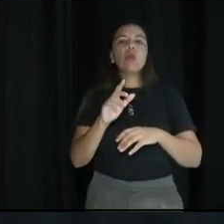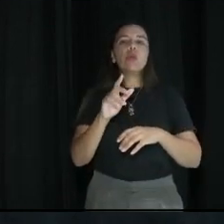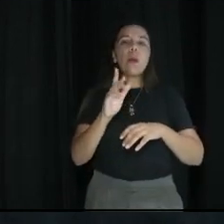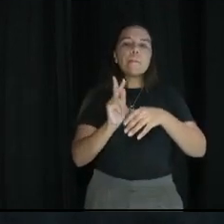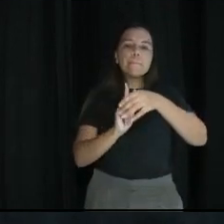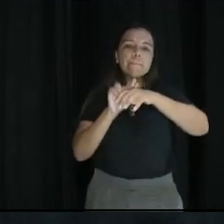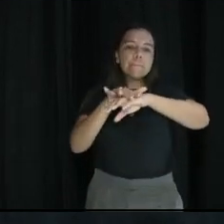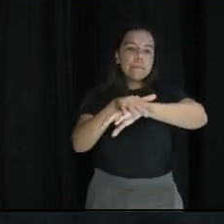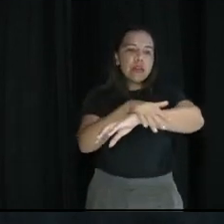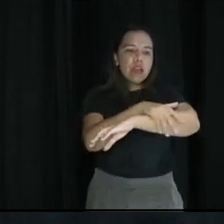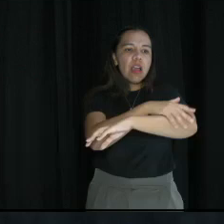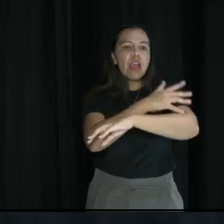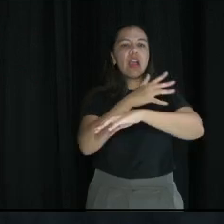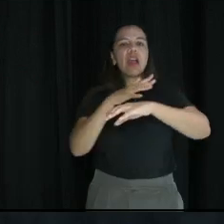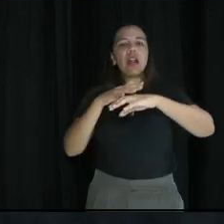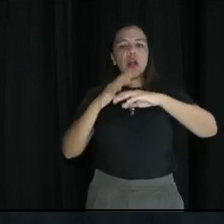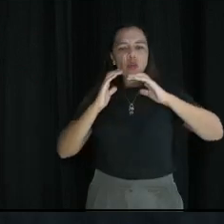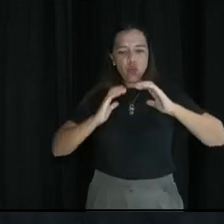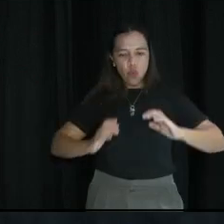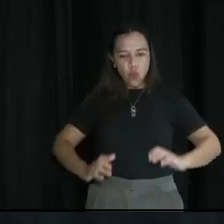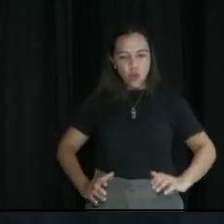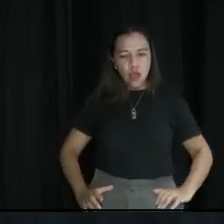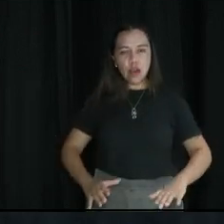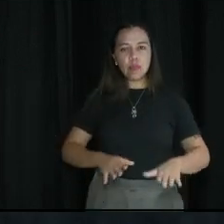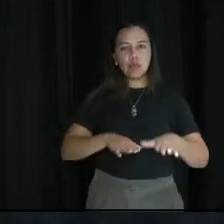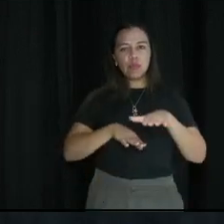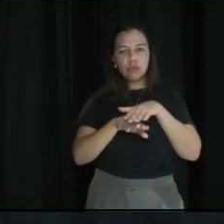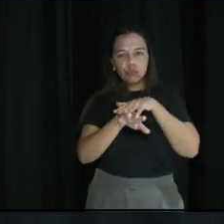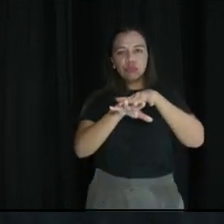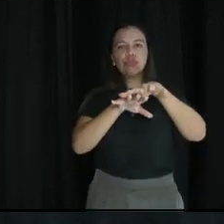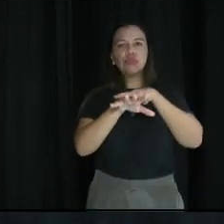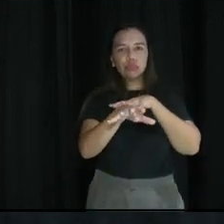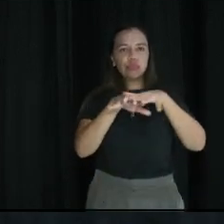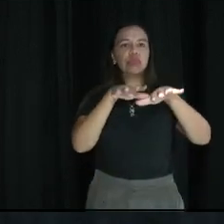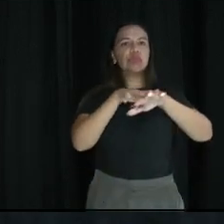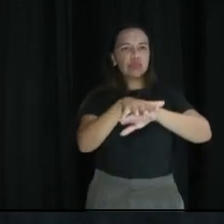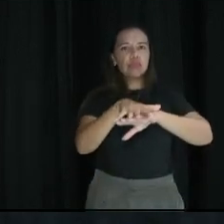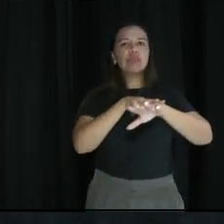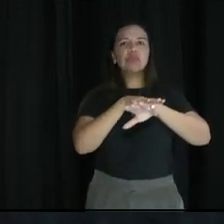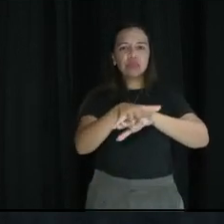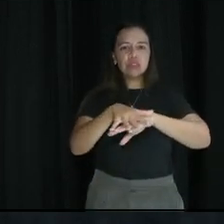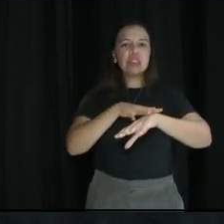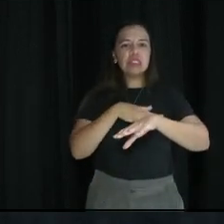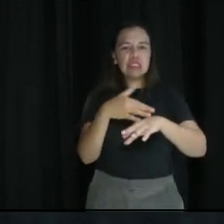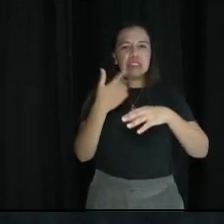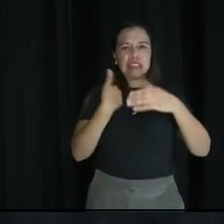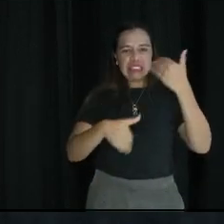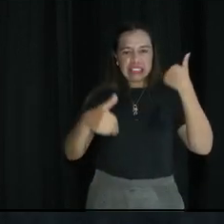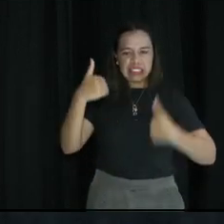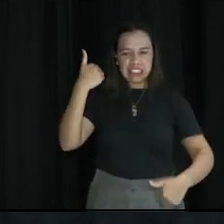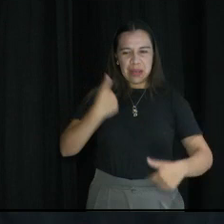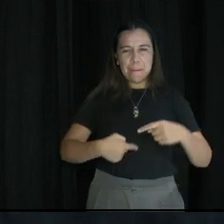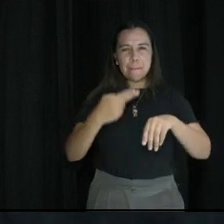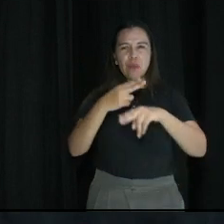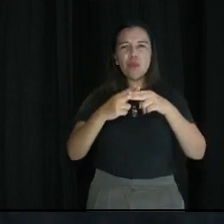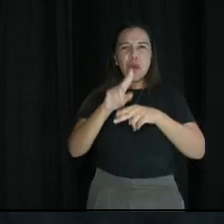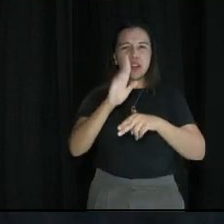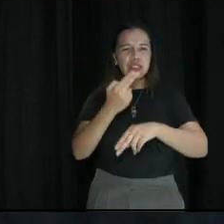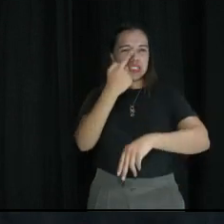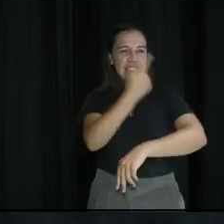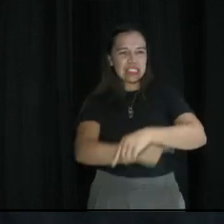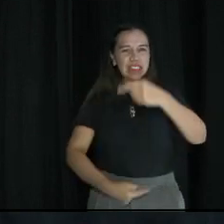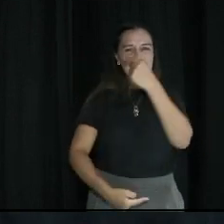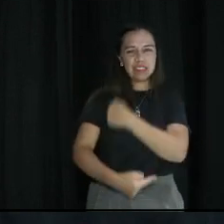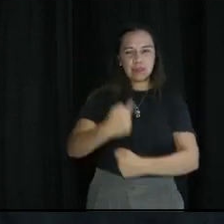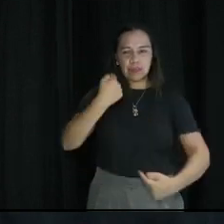piel, su cuerpo rozaba con esta superficie, le provocaba laceraciones, las cuales, conforme